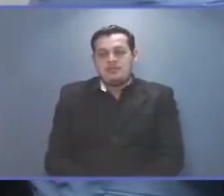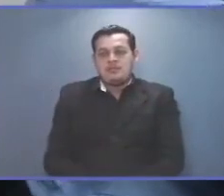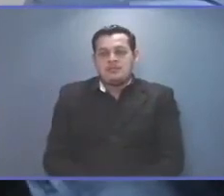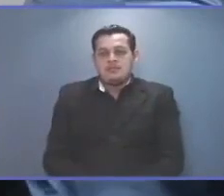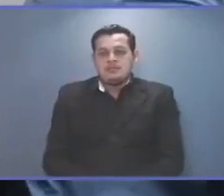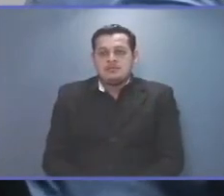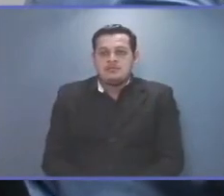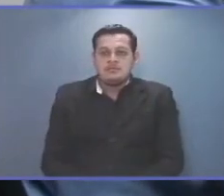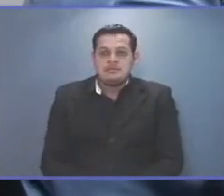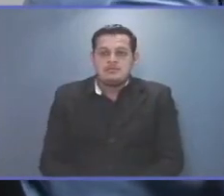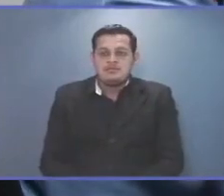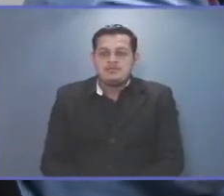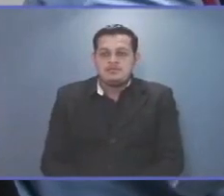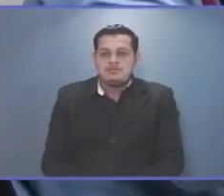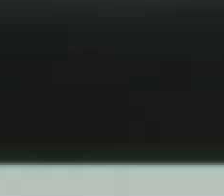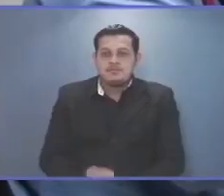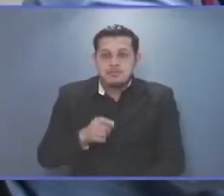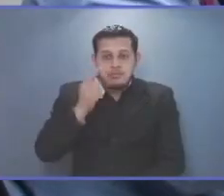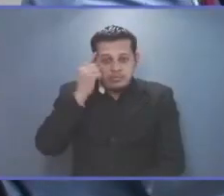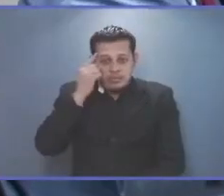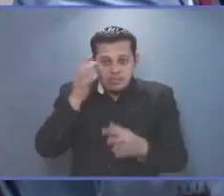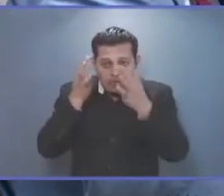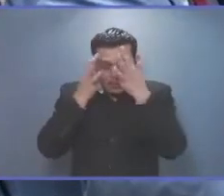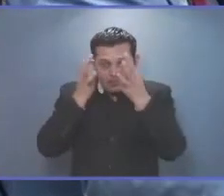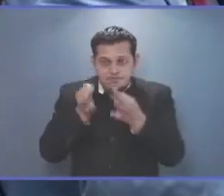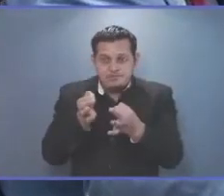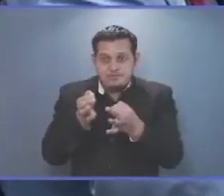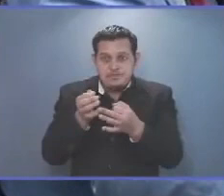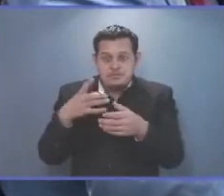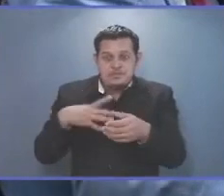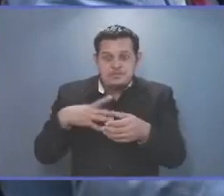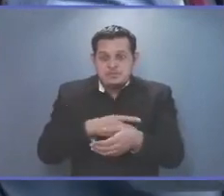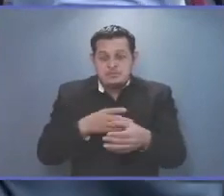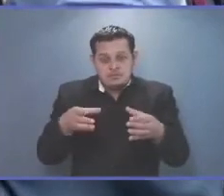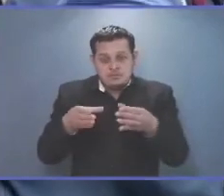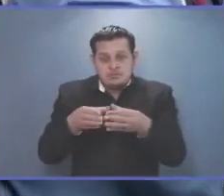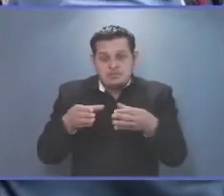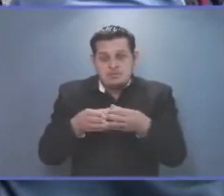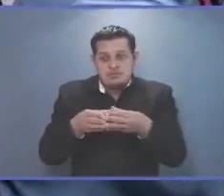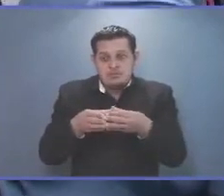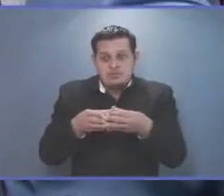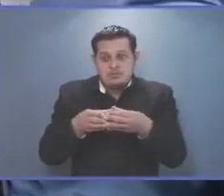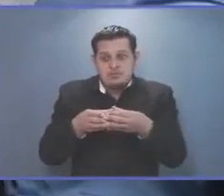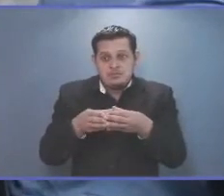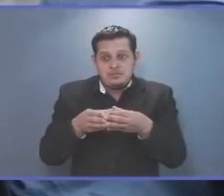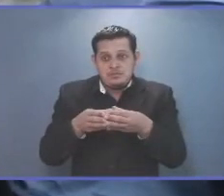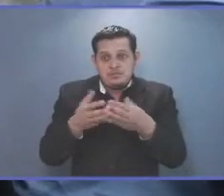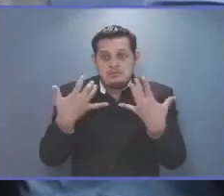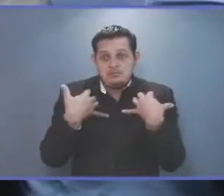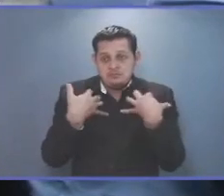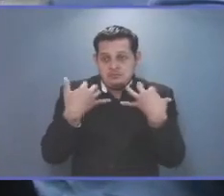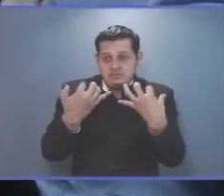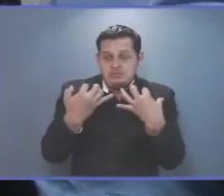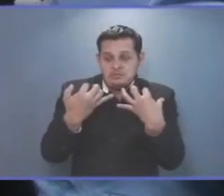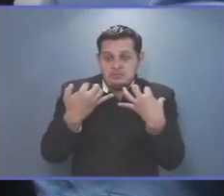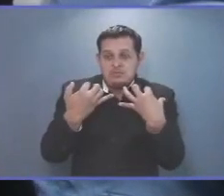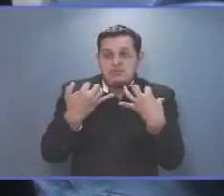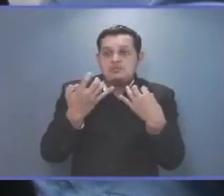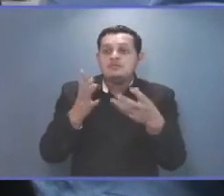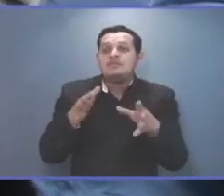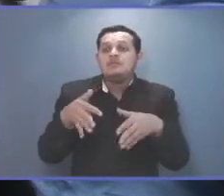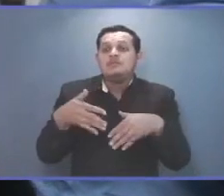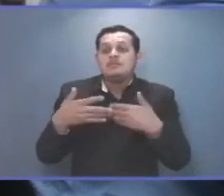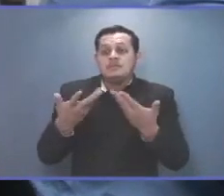Bien. En ese sentido, con la decisión que ha tomado la comisión, será el pleno de la Asamblea